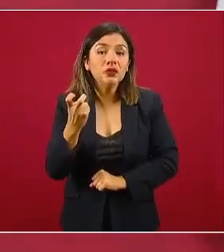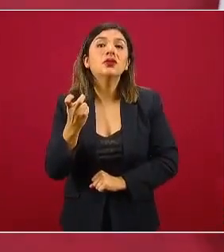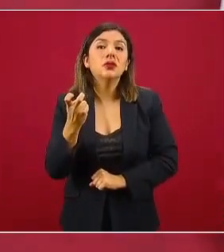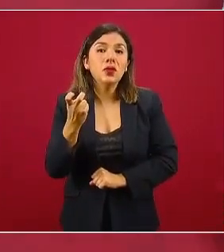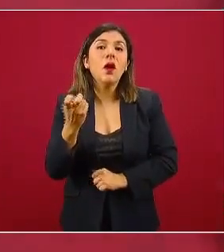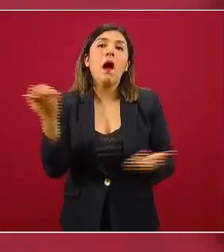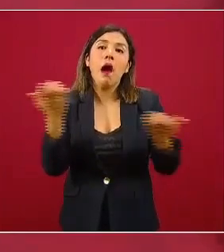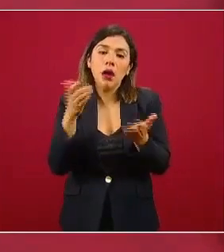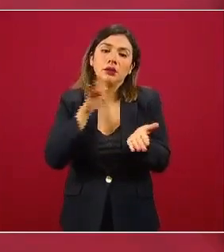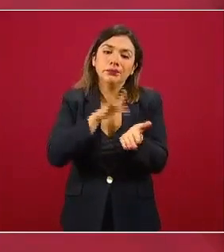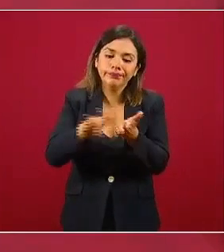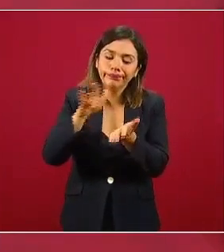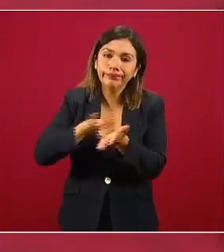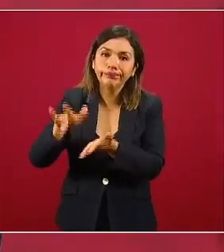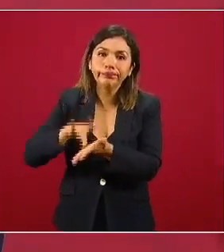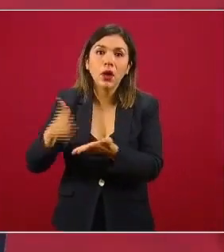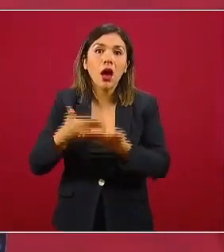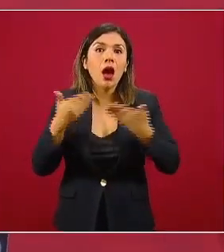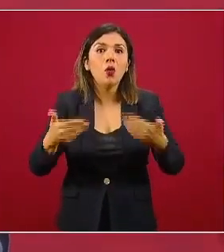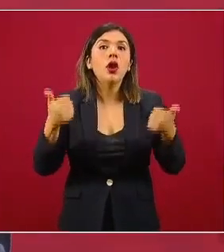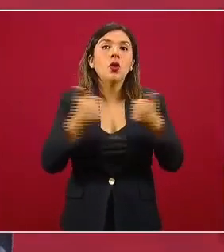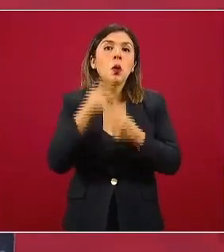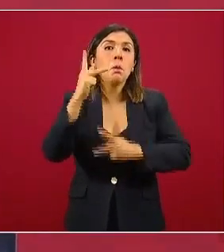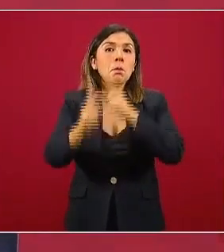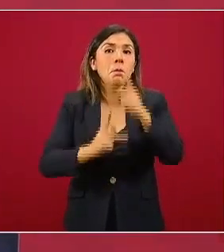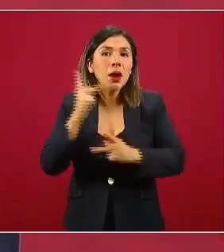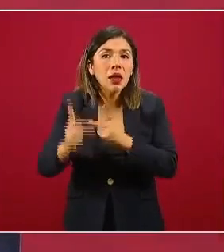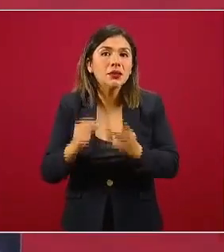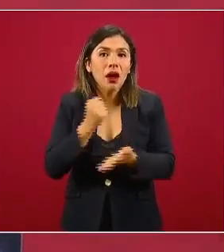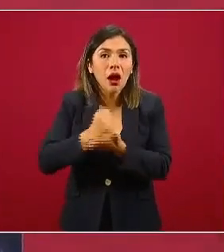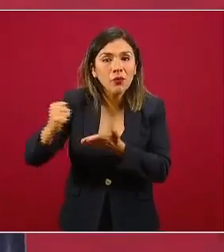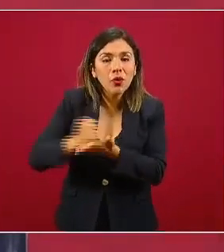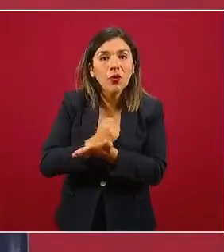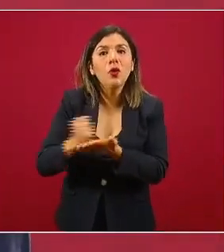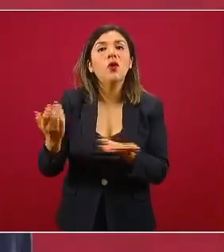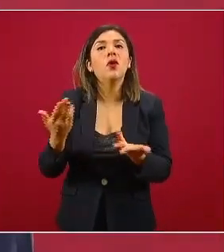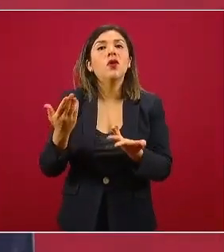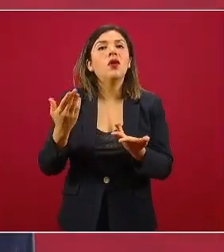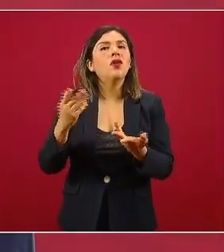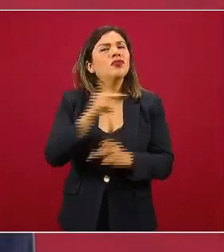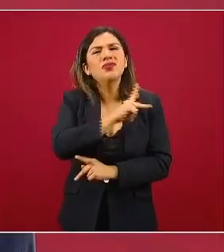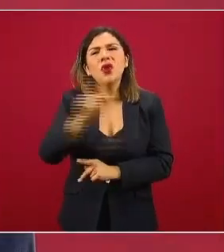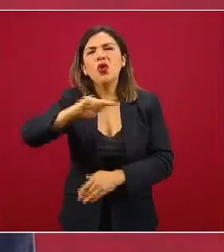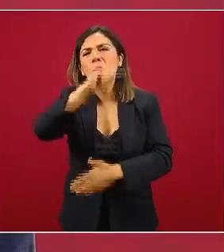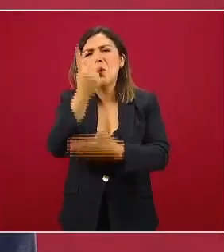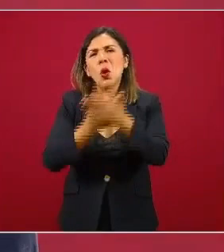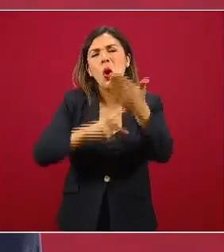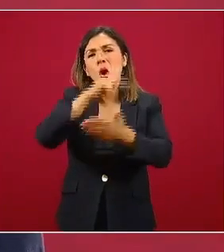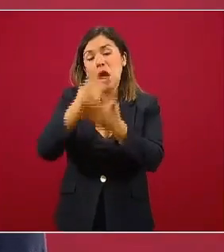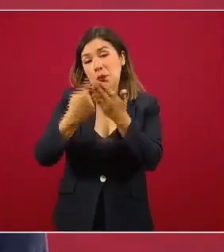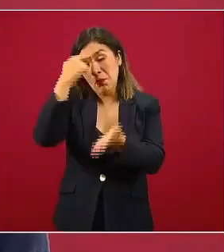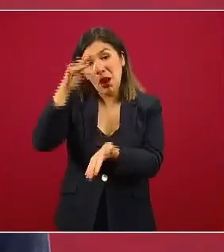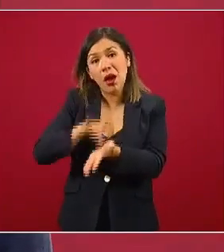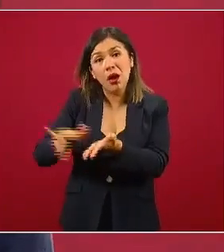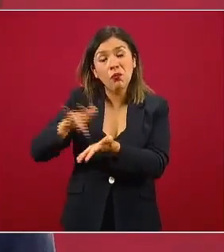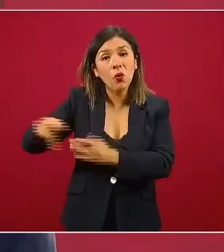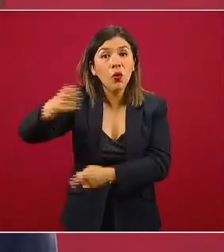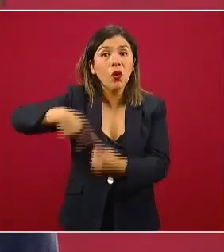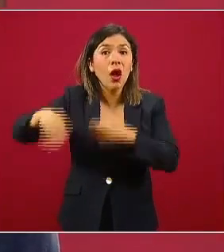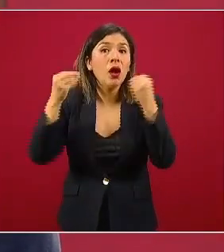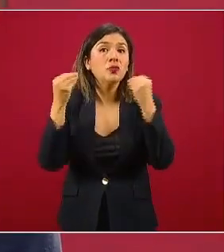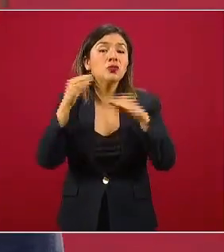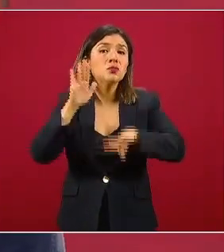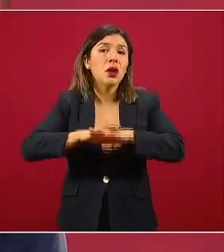se está apoyando con los créditos y con todos los programas sociales,